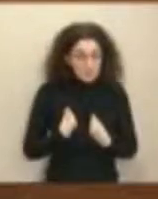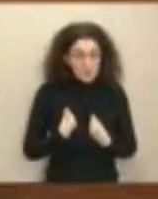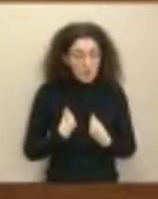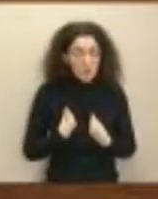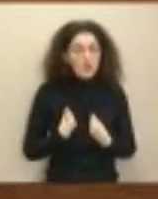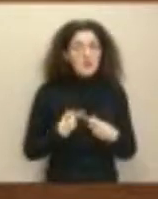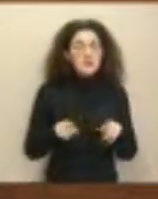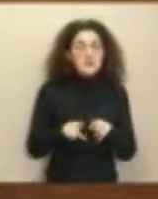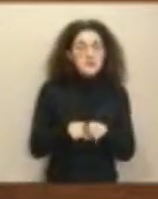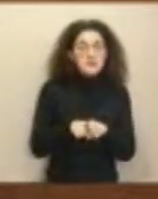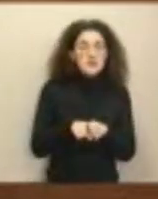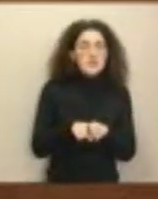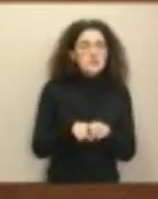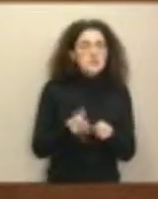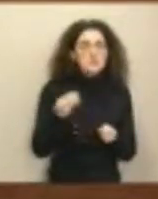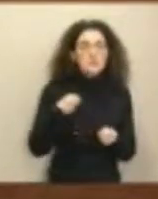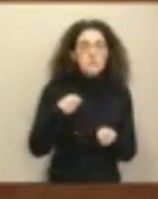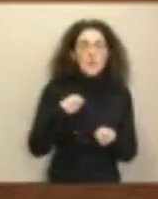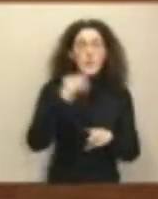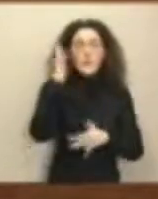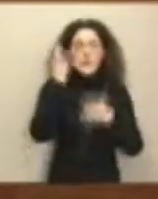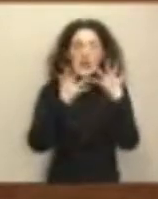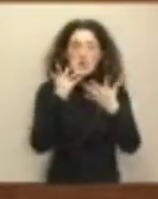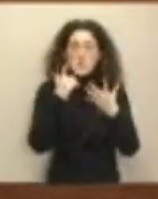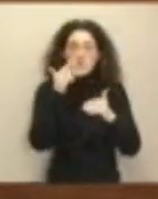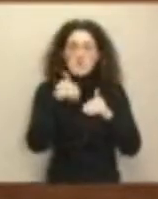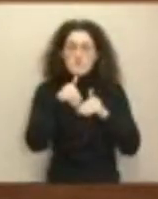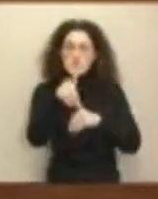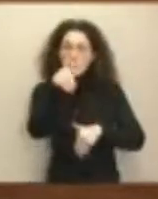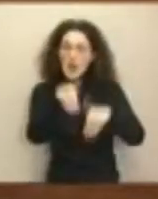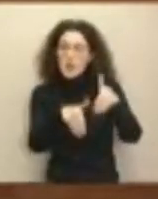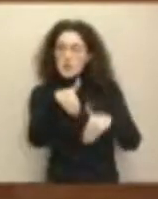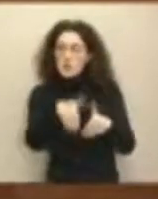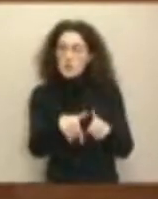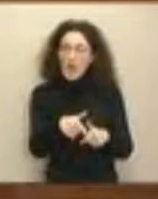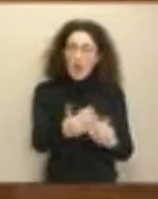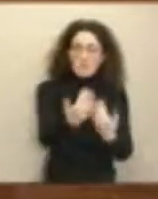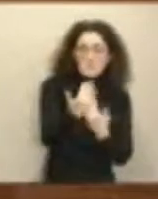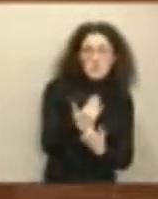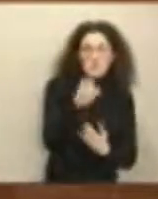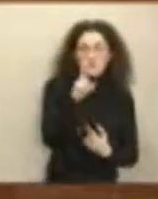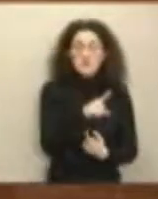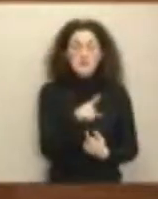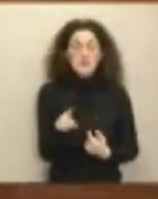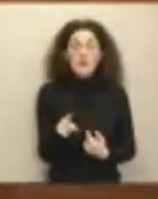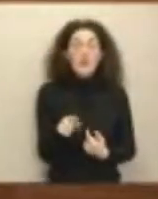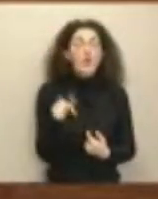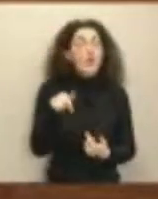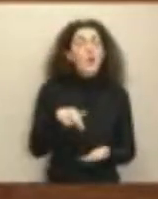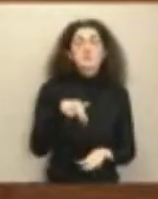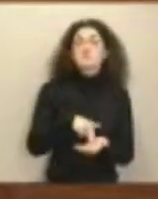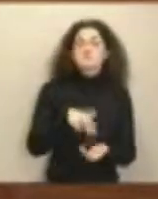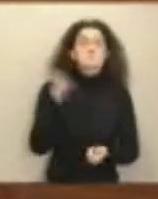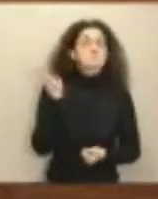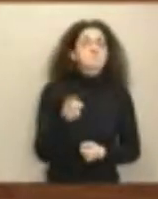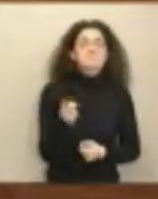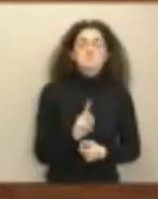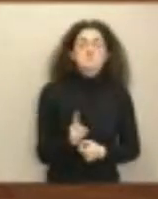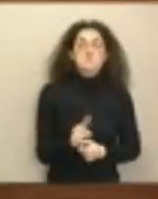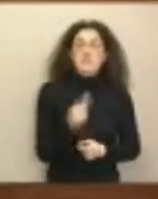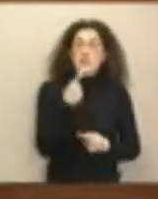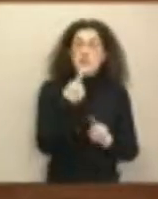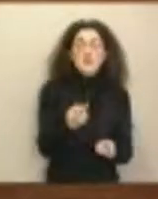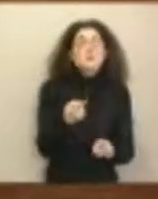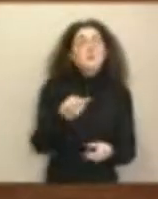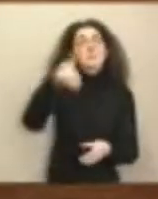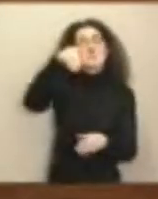esa lectura de cálculo electoral o electoralista, no estaríamos hoy aquí diciendo que vamos a dar